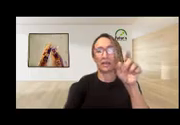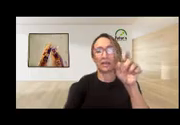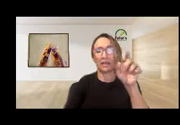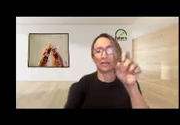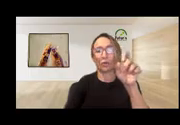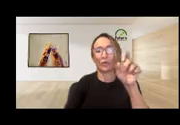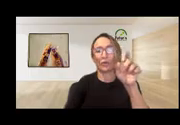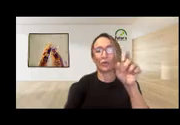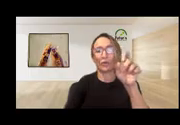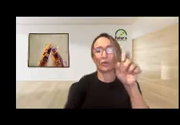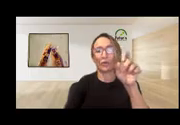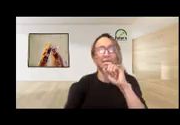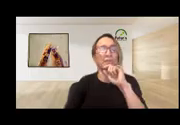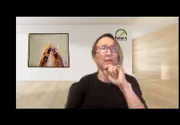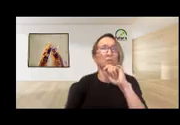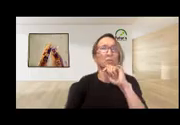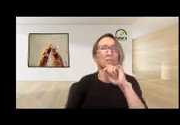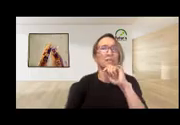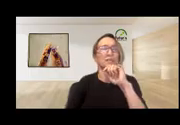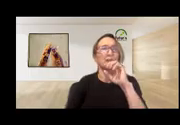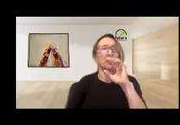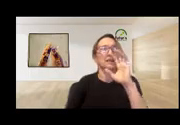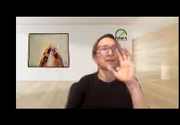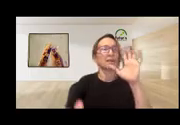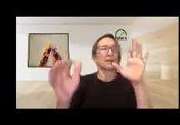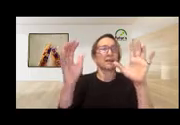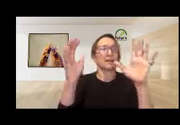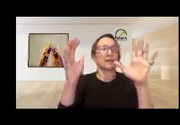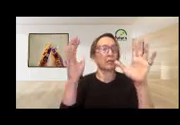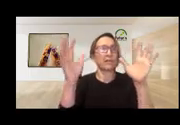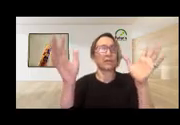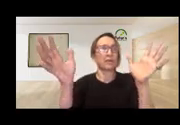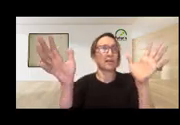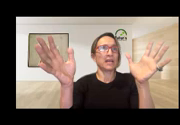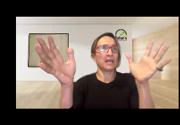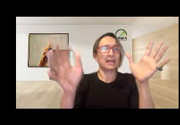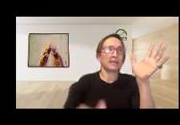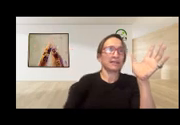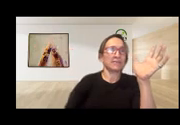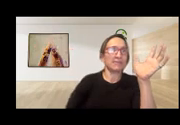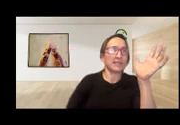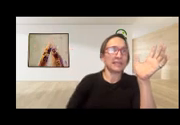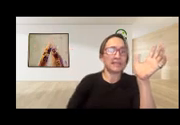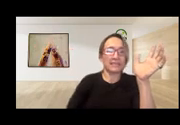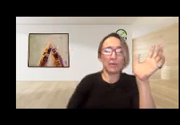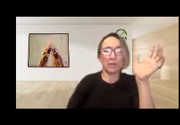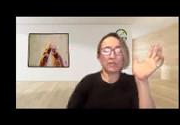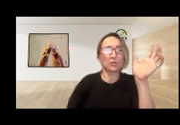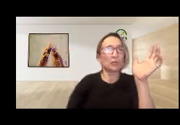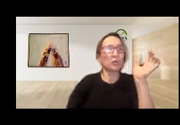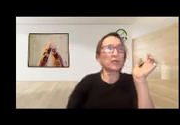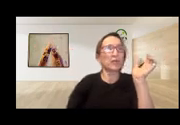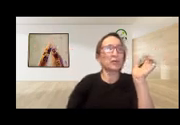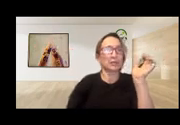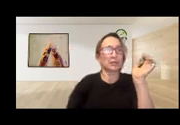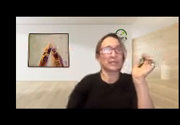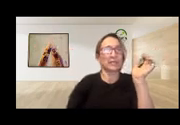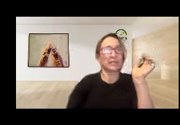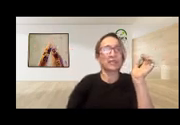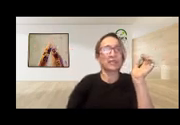que todo fue terrestre. Entonces, el poblamiento de América, si vemos